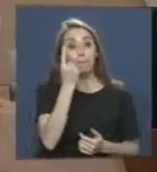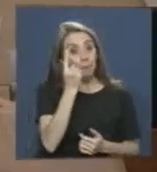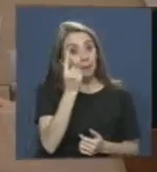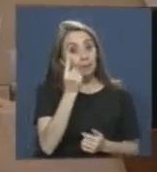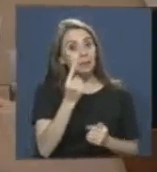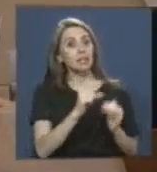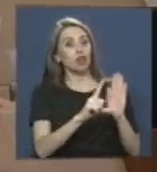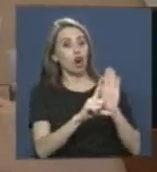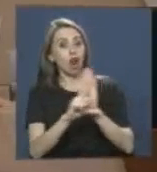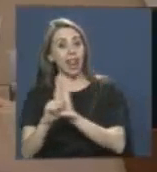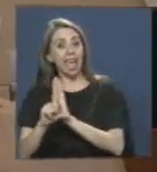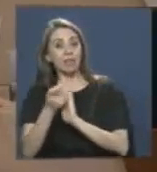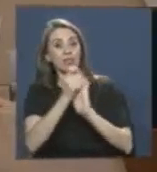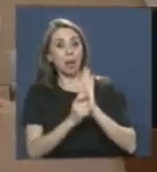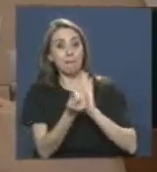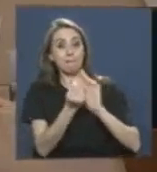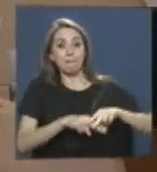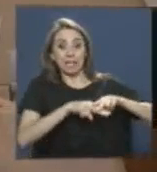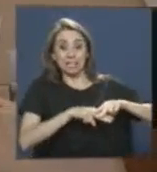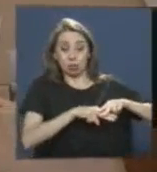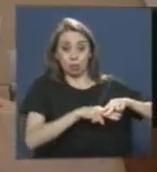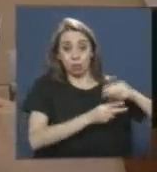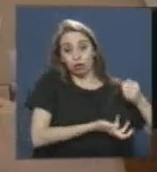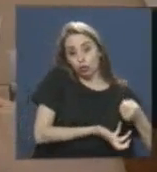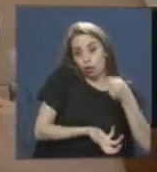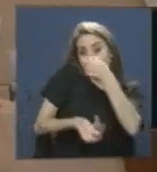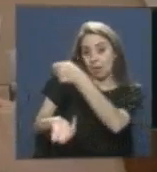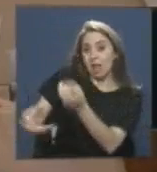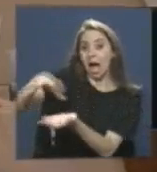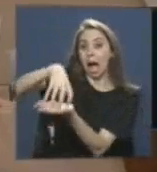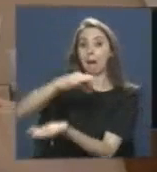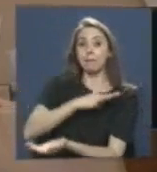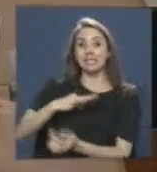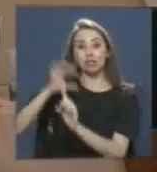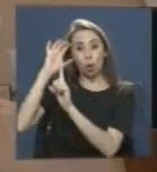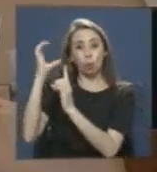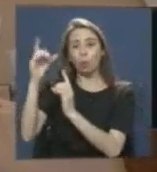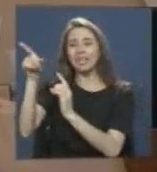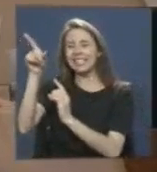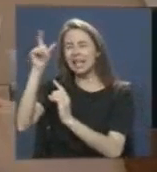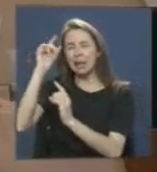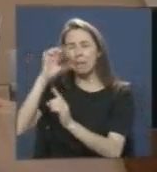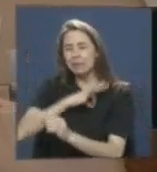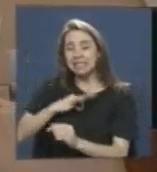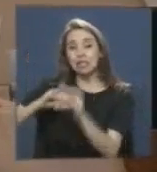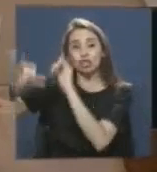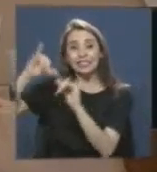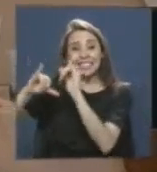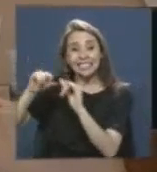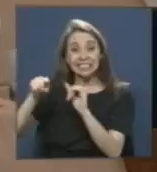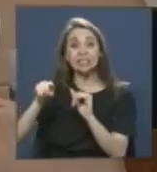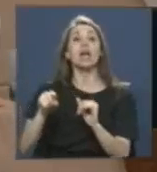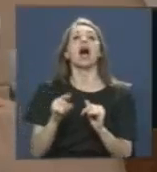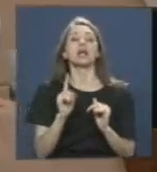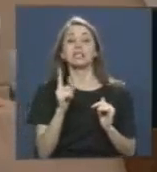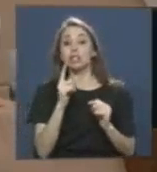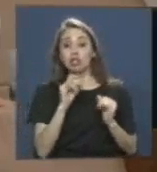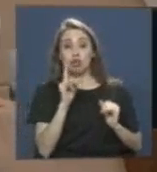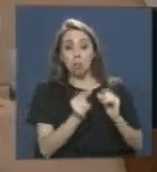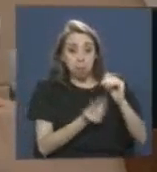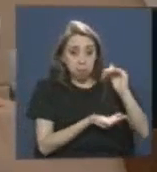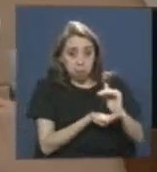si es que nuestras leyes de presupuesto, lo que se asigna a este ministerio no refleja la prioridad que nuestro buen futuro